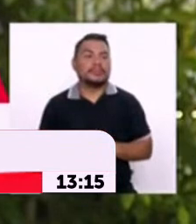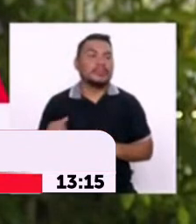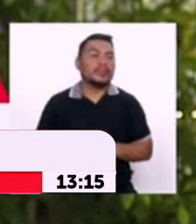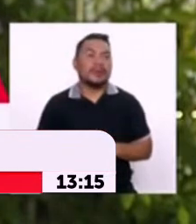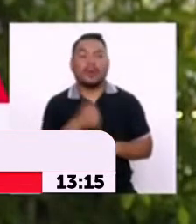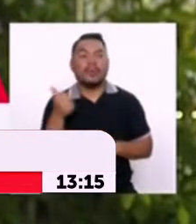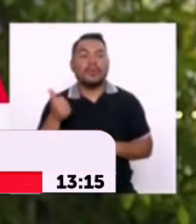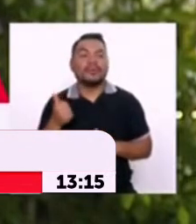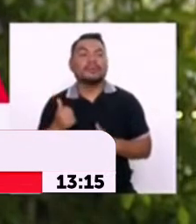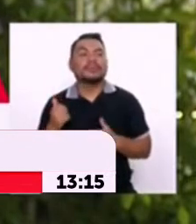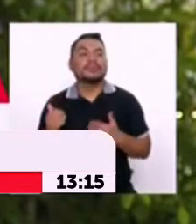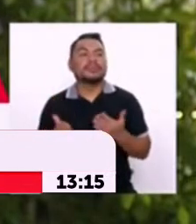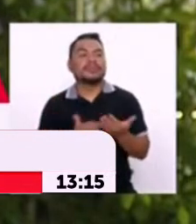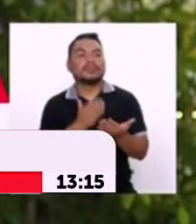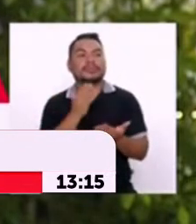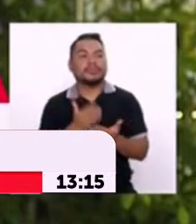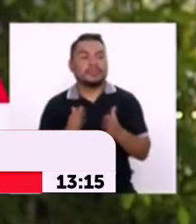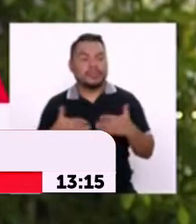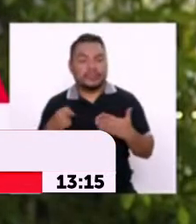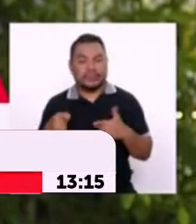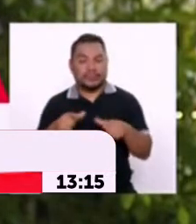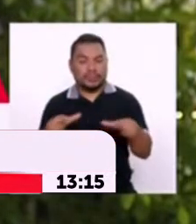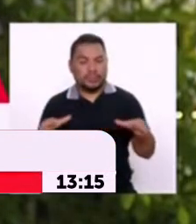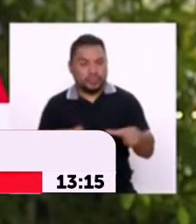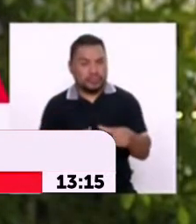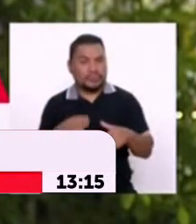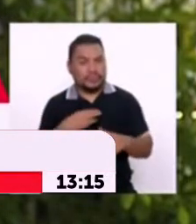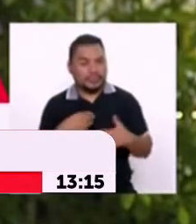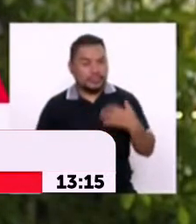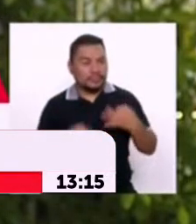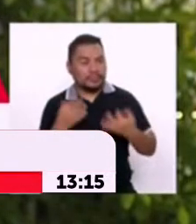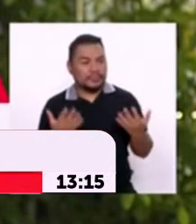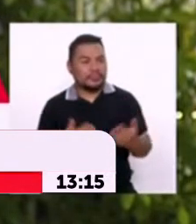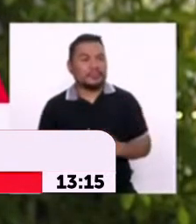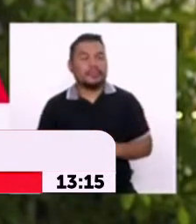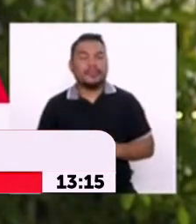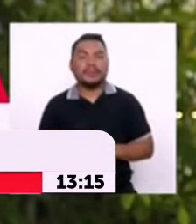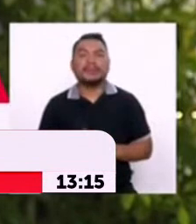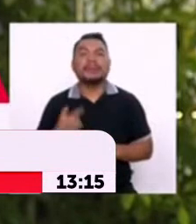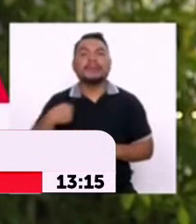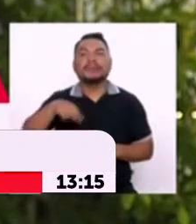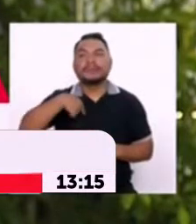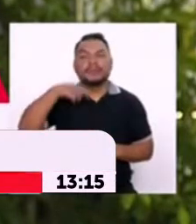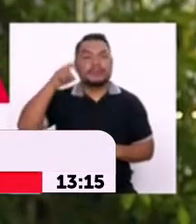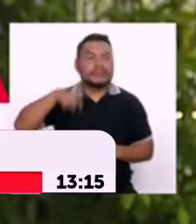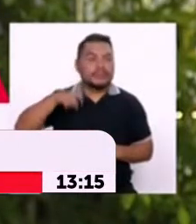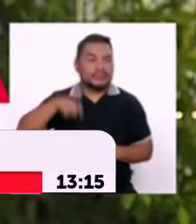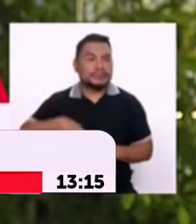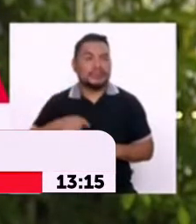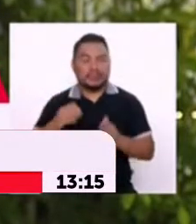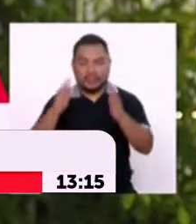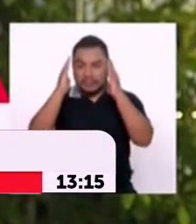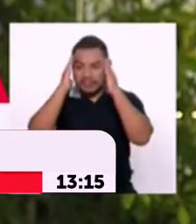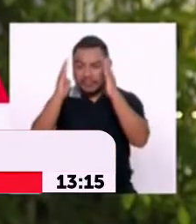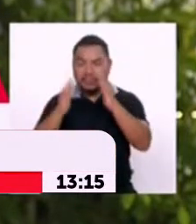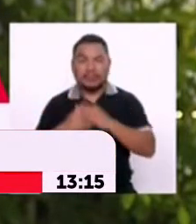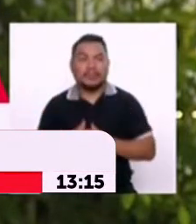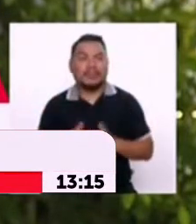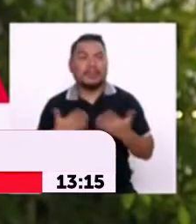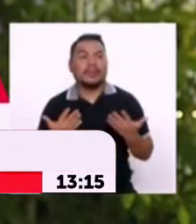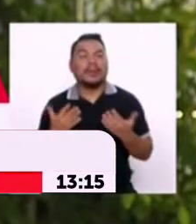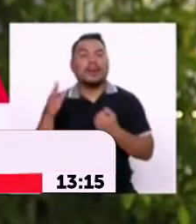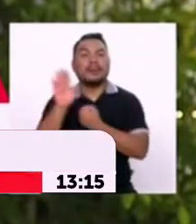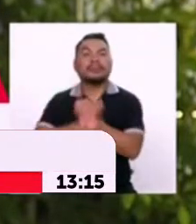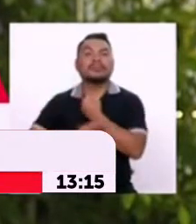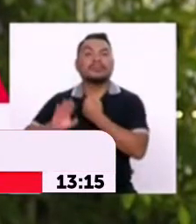3.629.249. Otro problema para este sector es que necesitamos atender